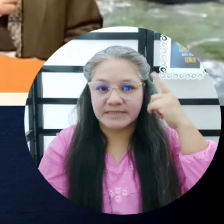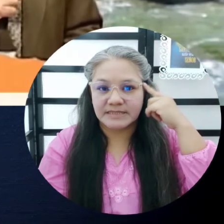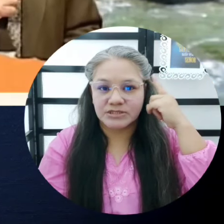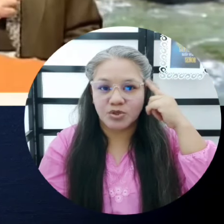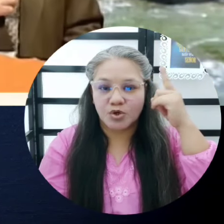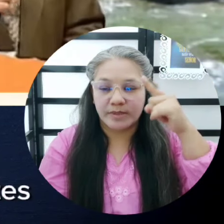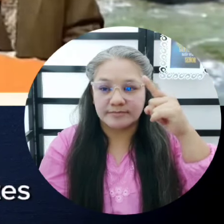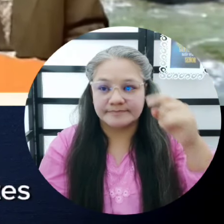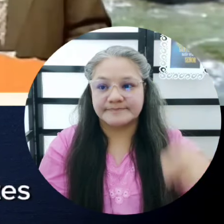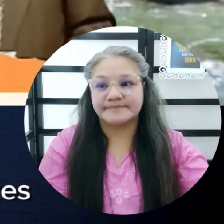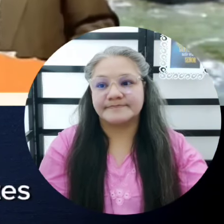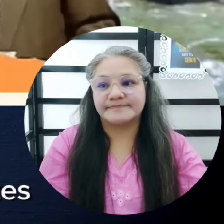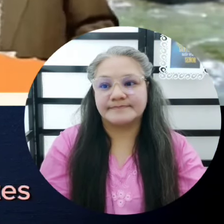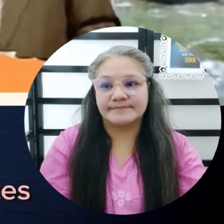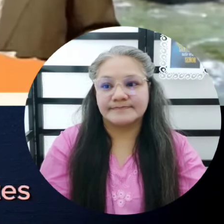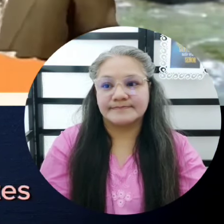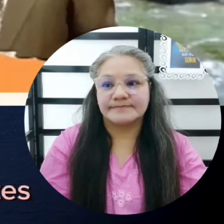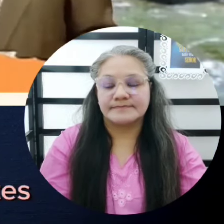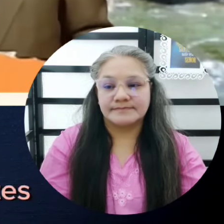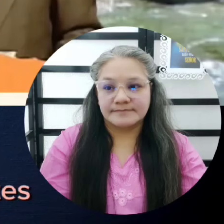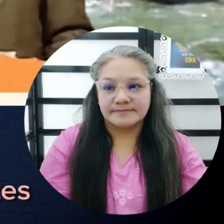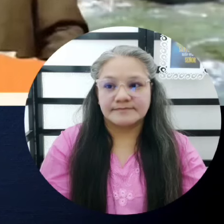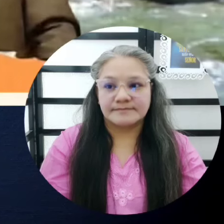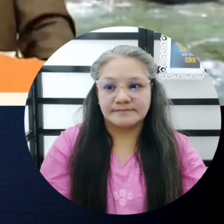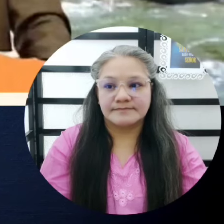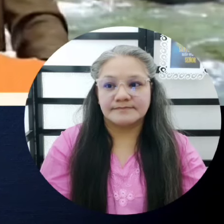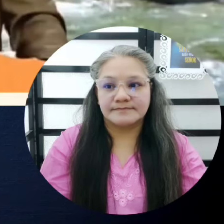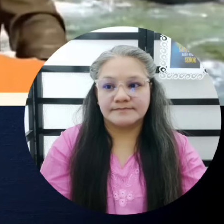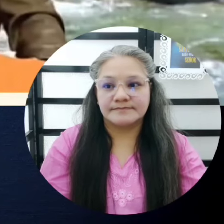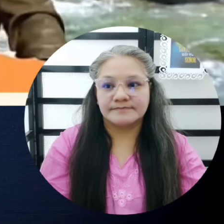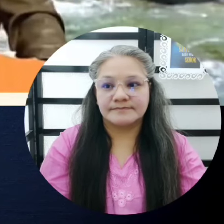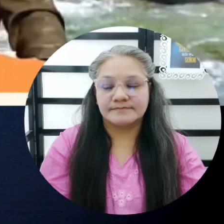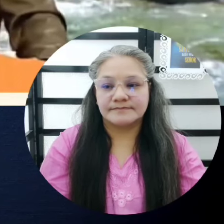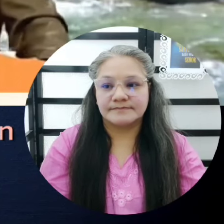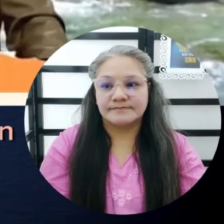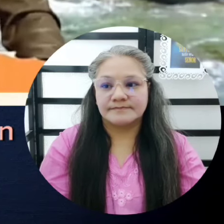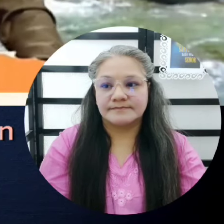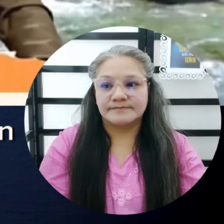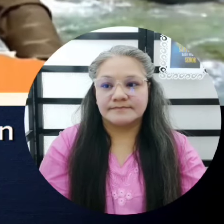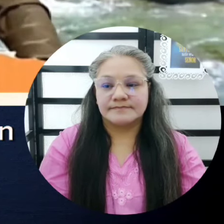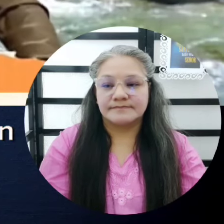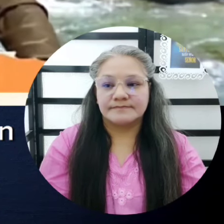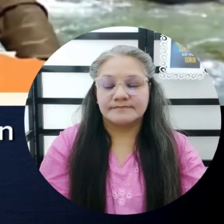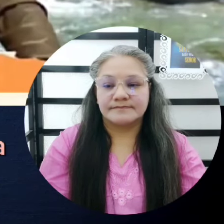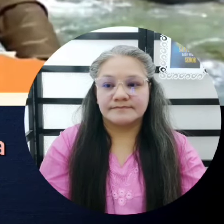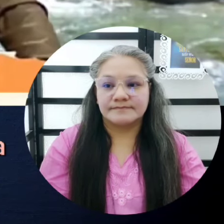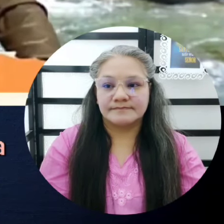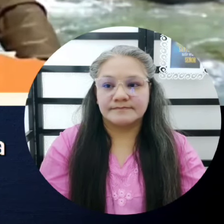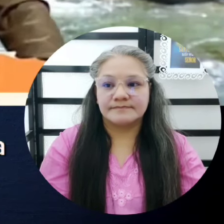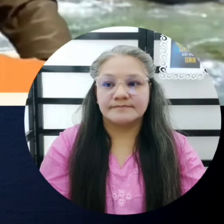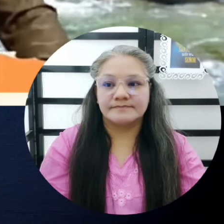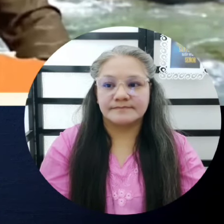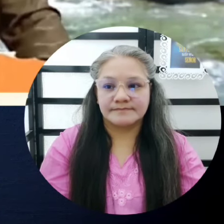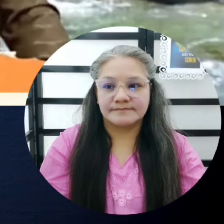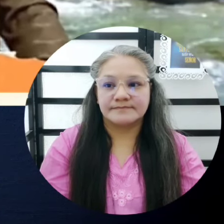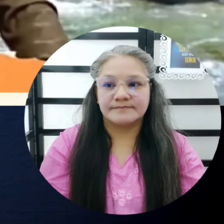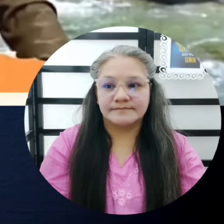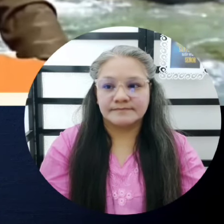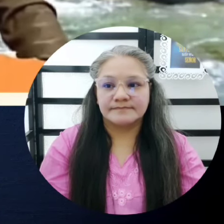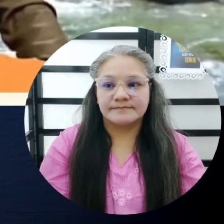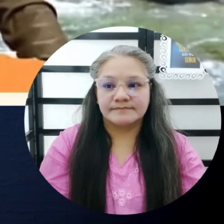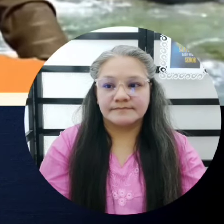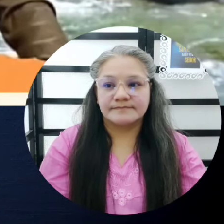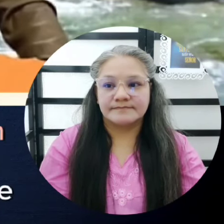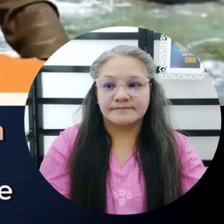jovencitas, hijas rebeldes, desobedientes, que le hacen la vida imposible al padre y a la madre, lo hacen